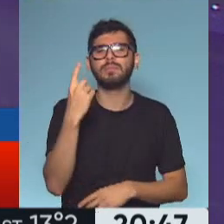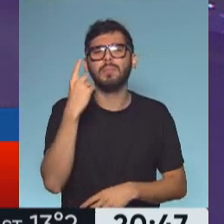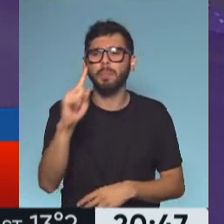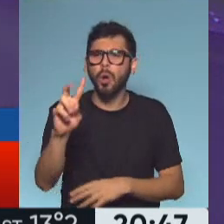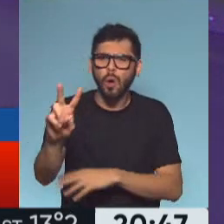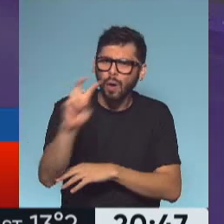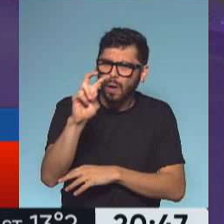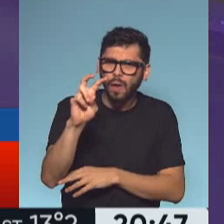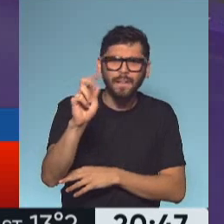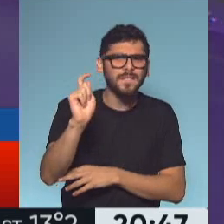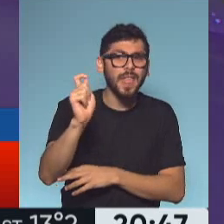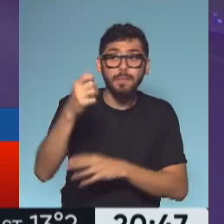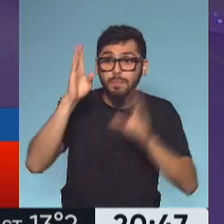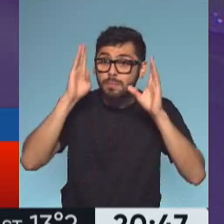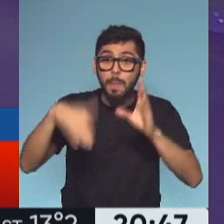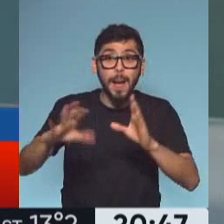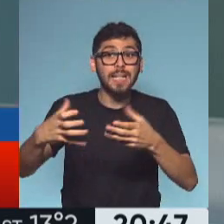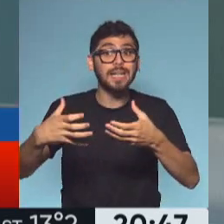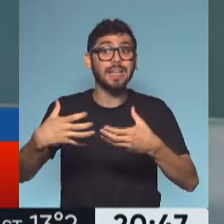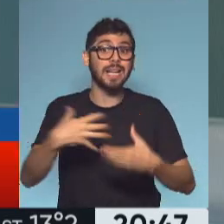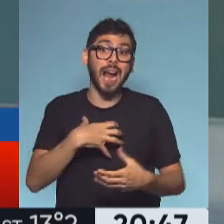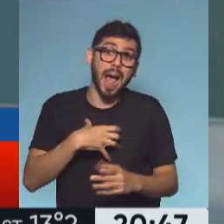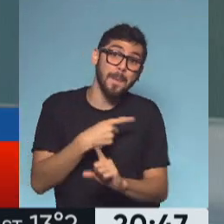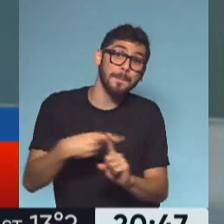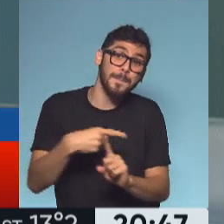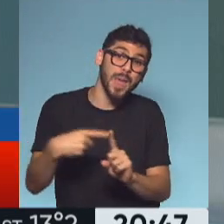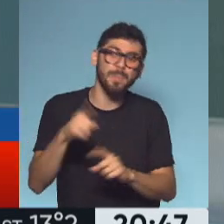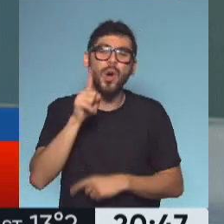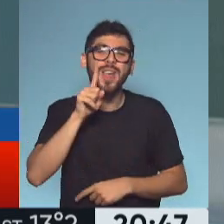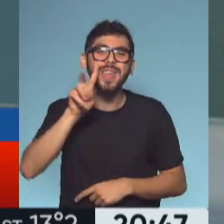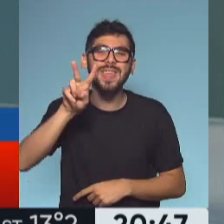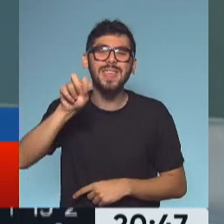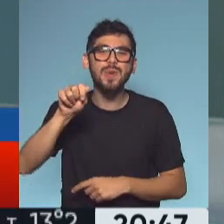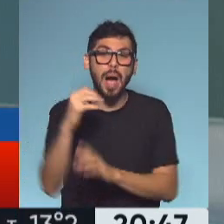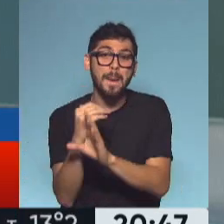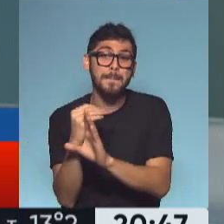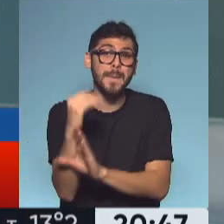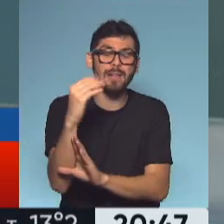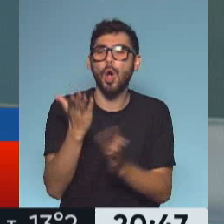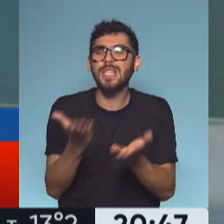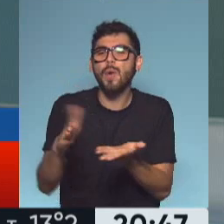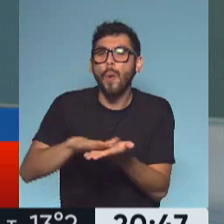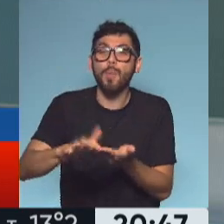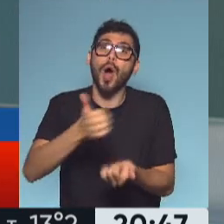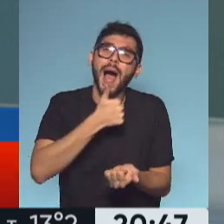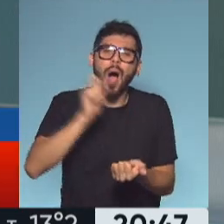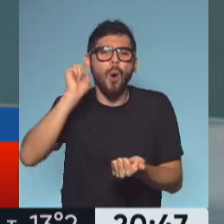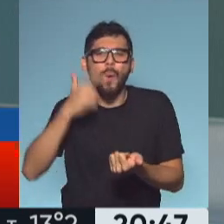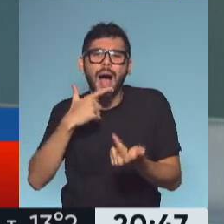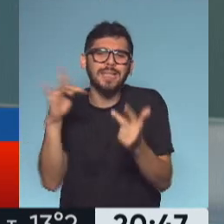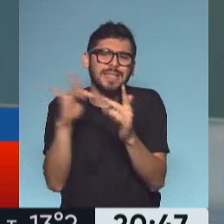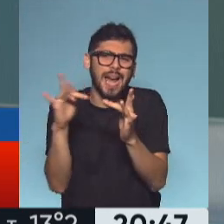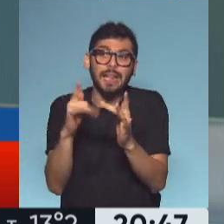los sectores, sobre todo de la clase media, con el tema del IVA, el incremento del IVA a servicios básicos como el agua, el gas,